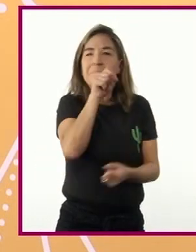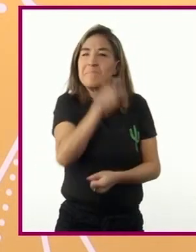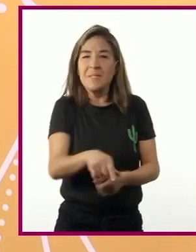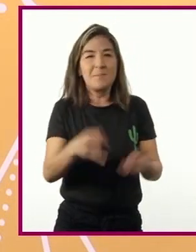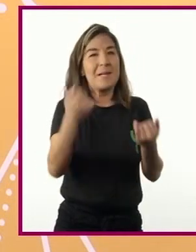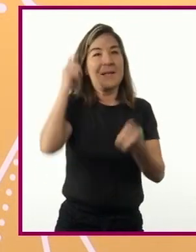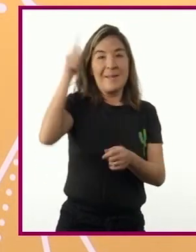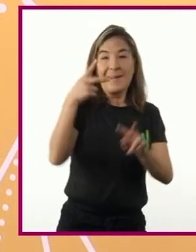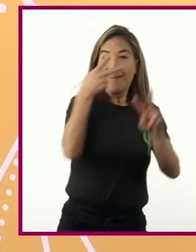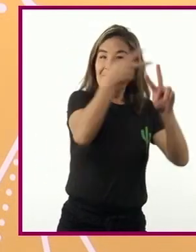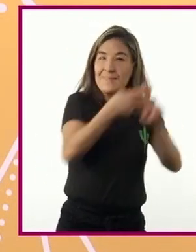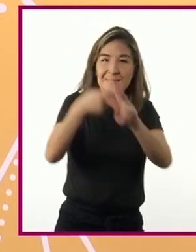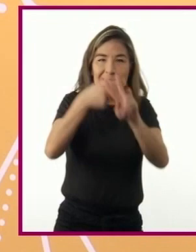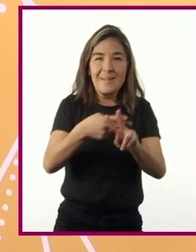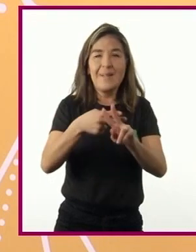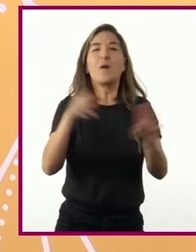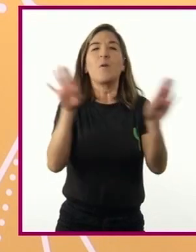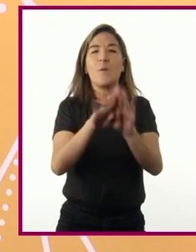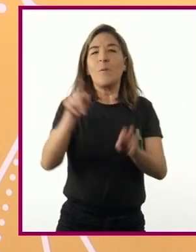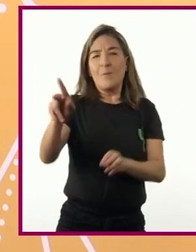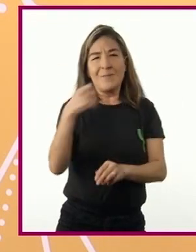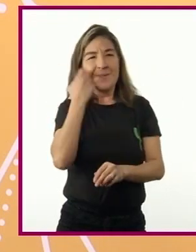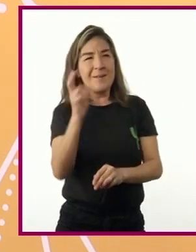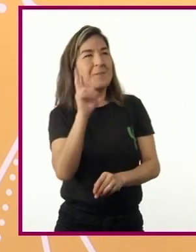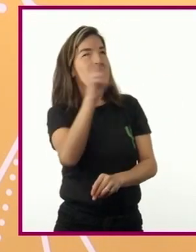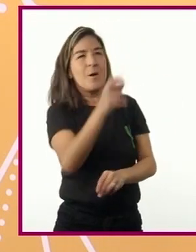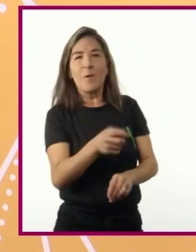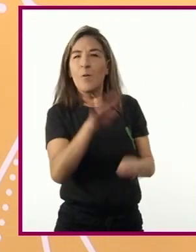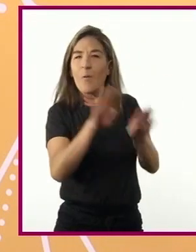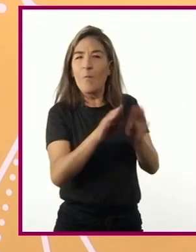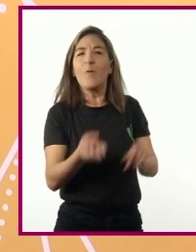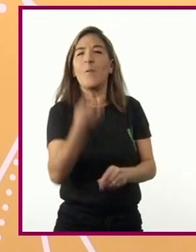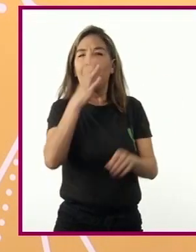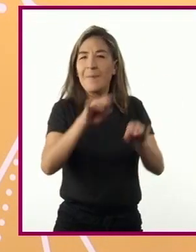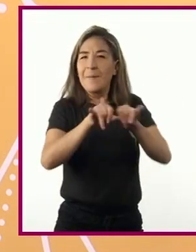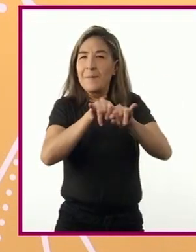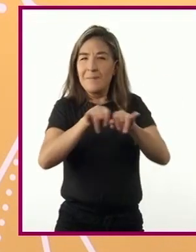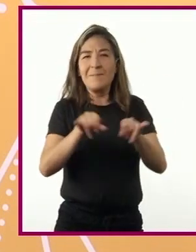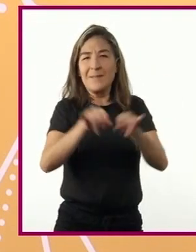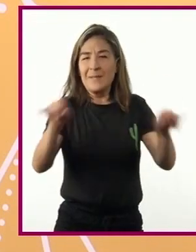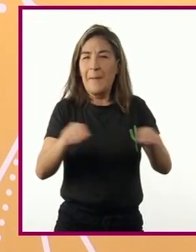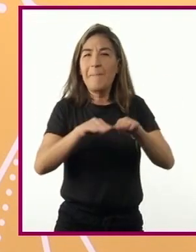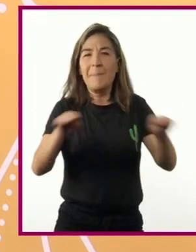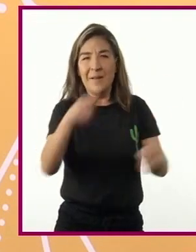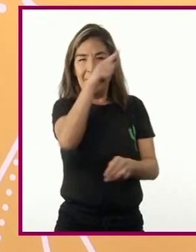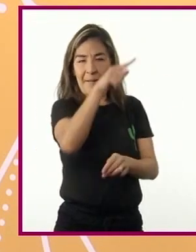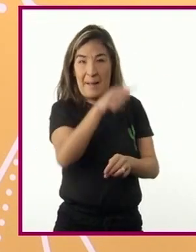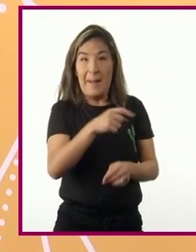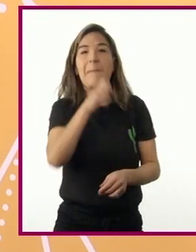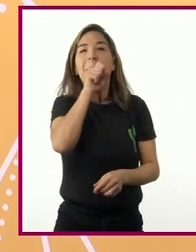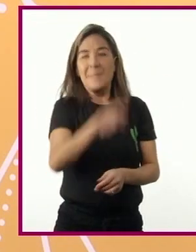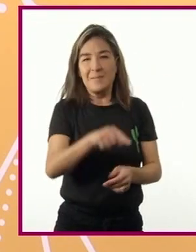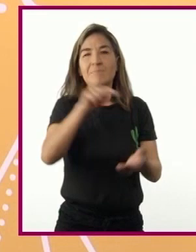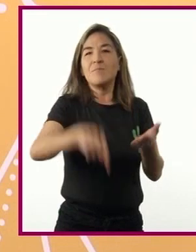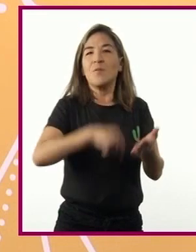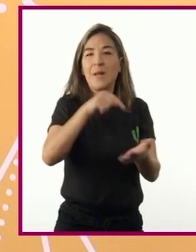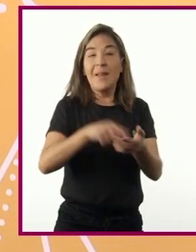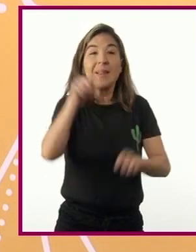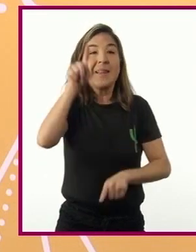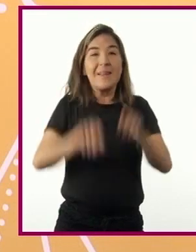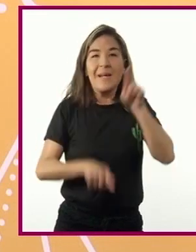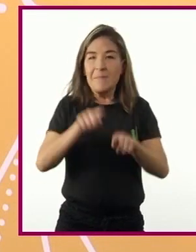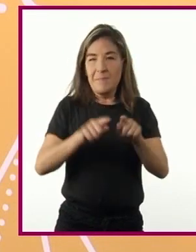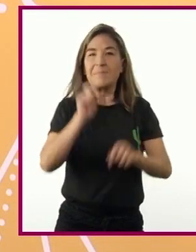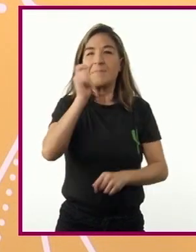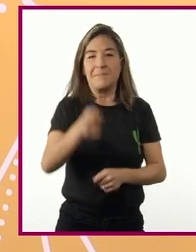con la estrella de la cual quieres conocer su distancia. Se verá en diferente posición dependiendo